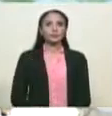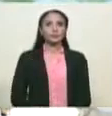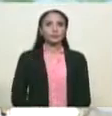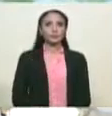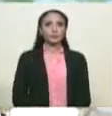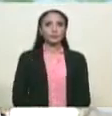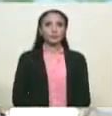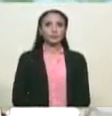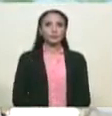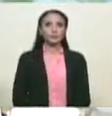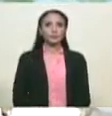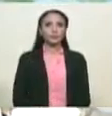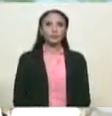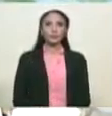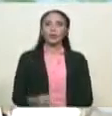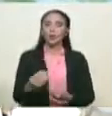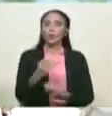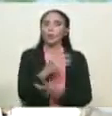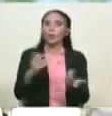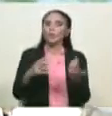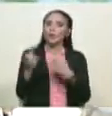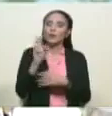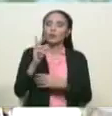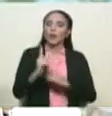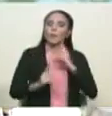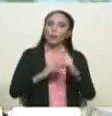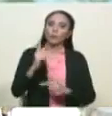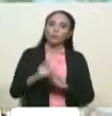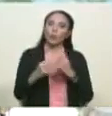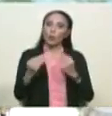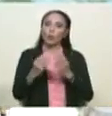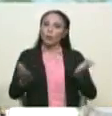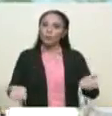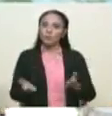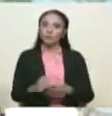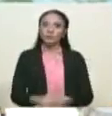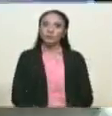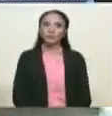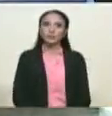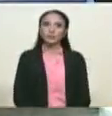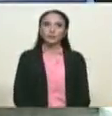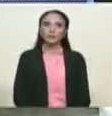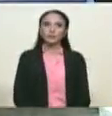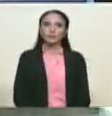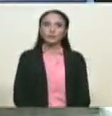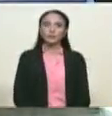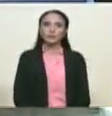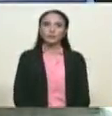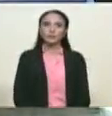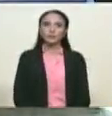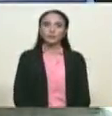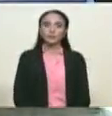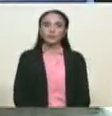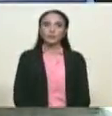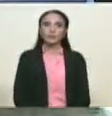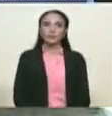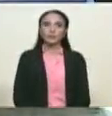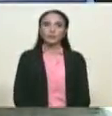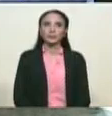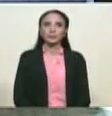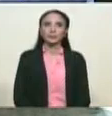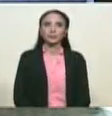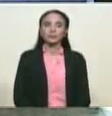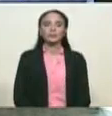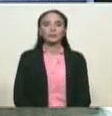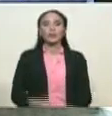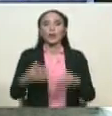de ver la Venezuela productiva y esta misión que le estoy dando al Frente Francisco de Miranda, porque yo sé que el